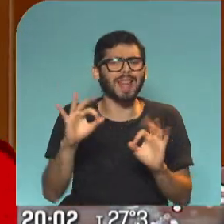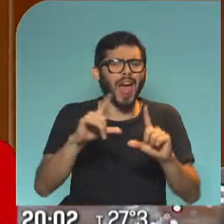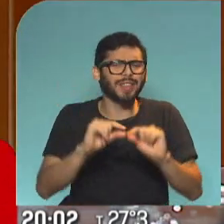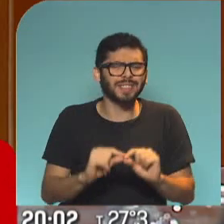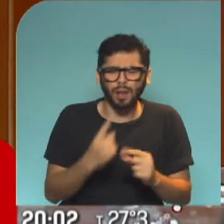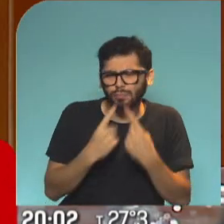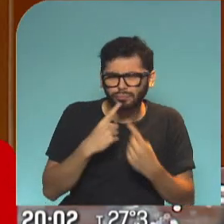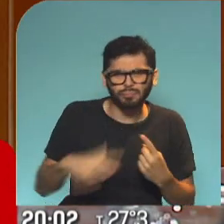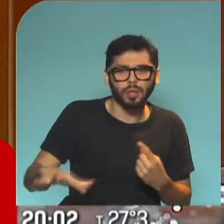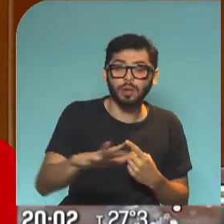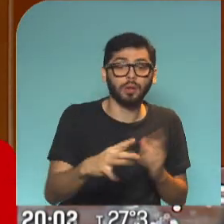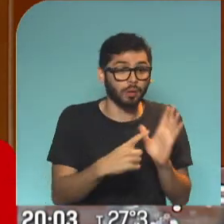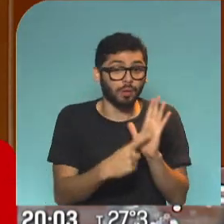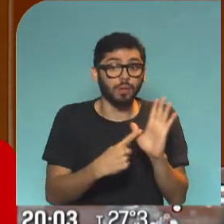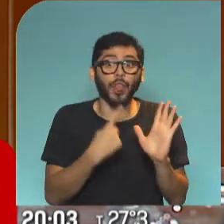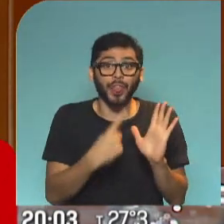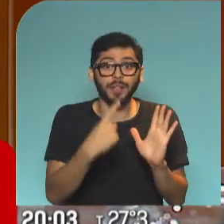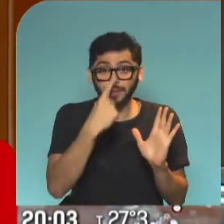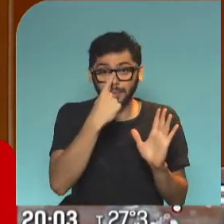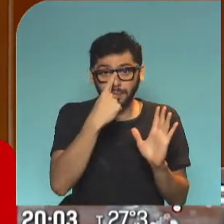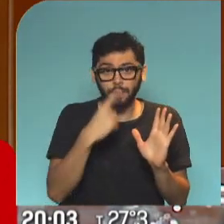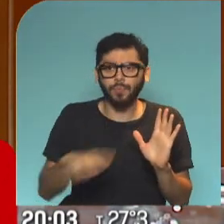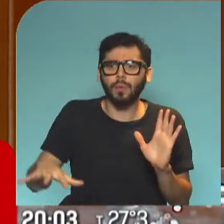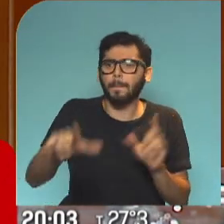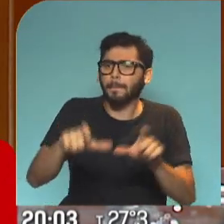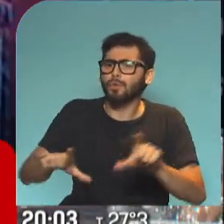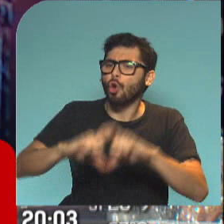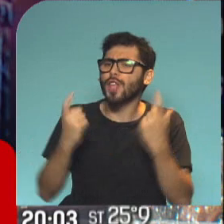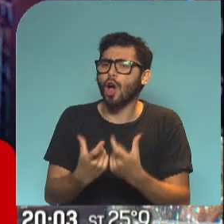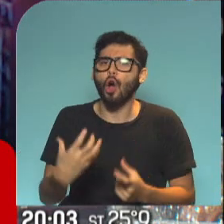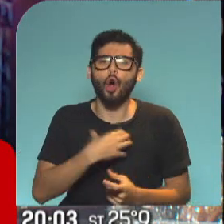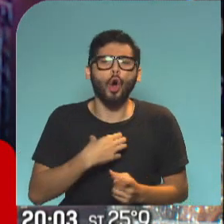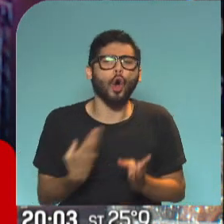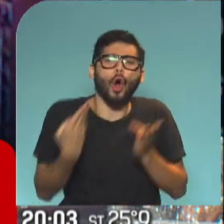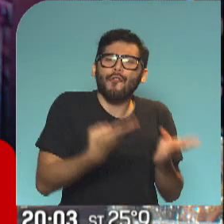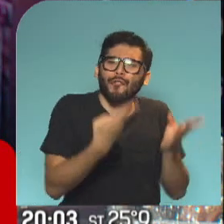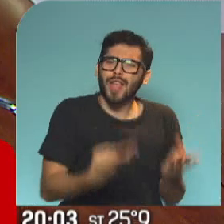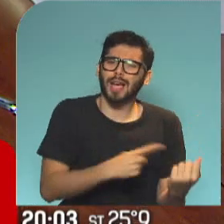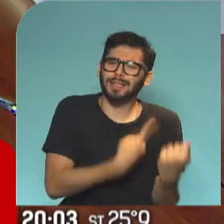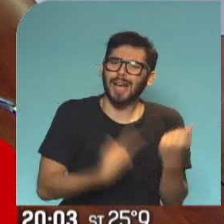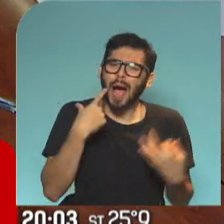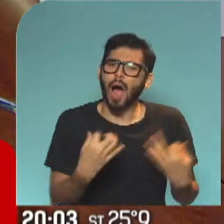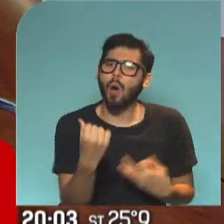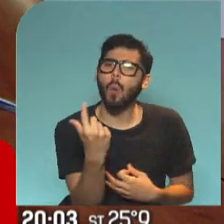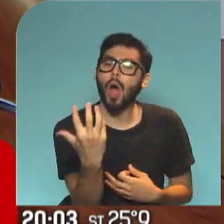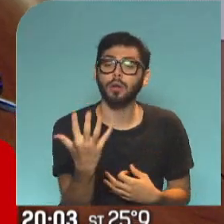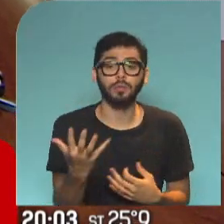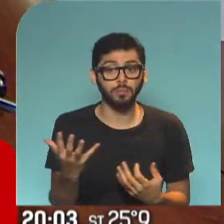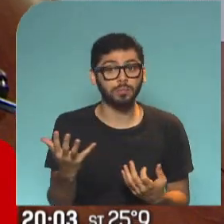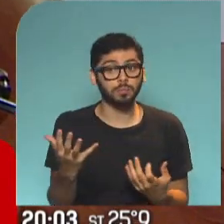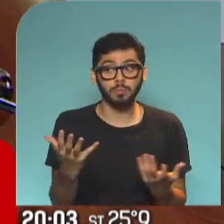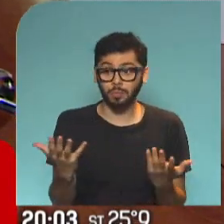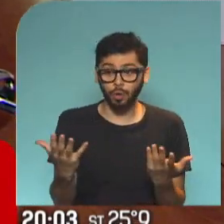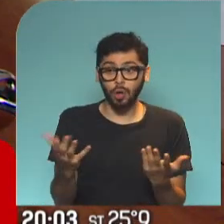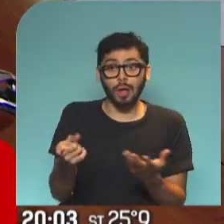donde sostenía cuáles eran los índices de confianza de la sociedad con el poder judicial y son similares algunas que tenemos